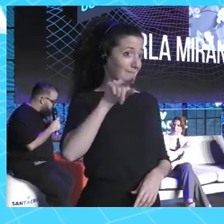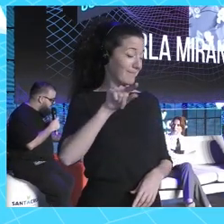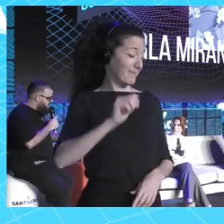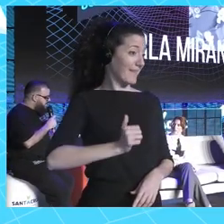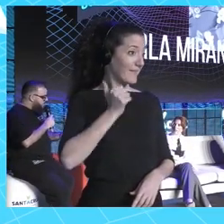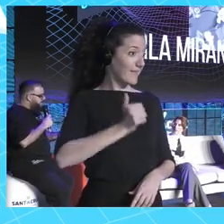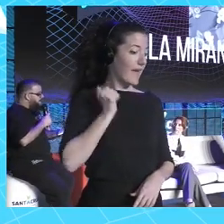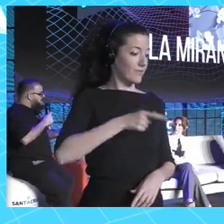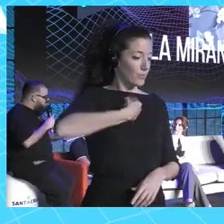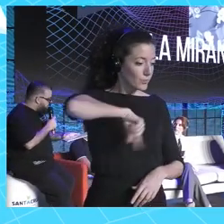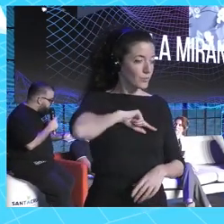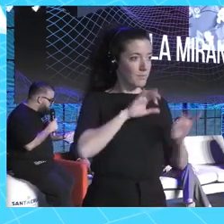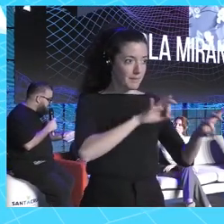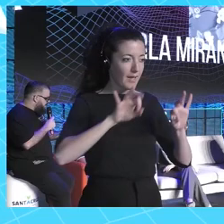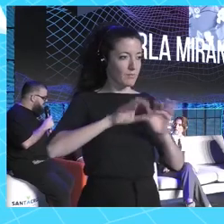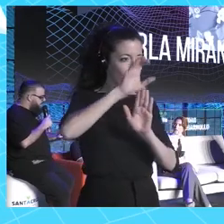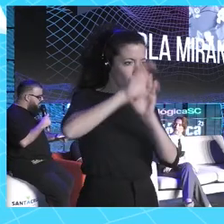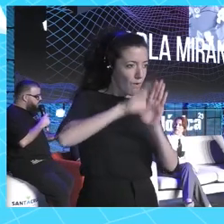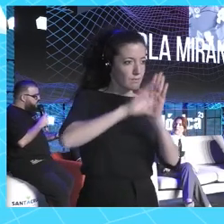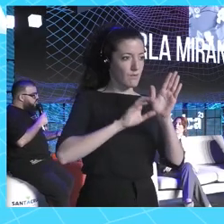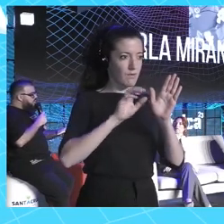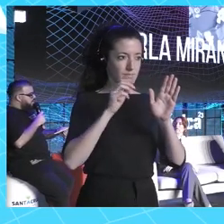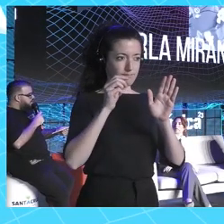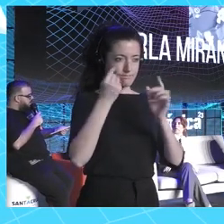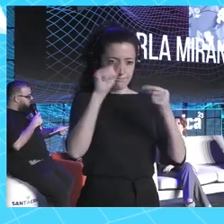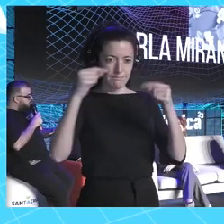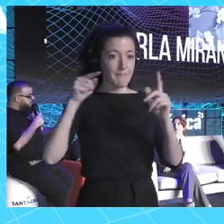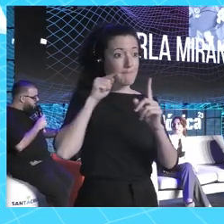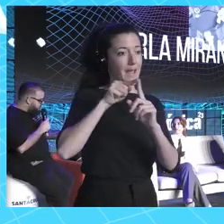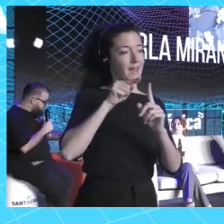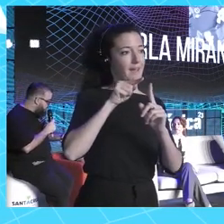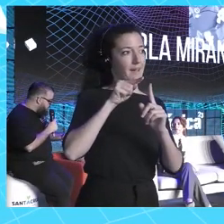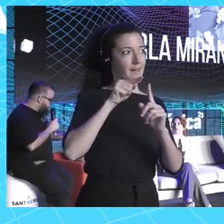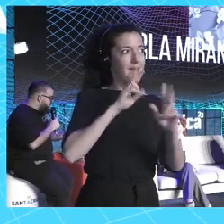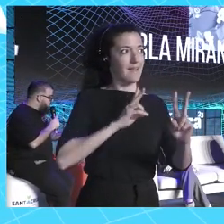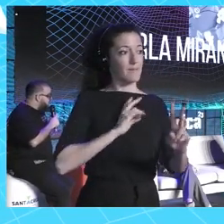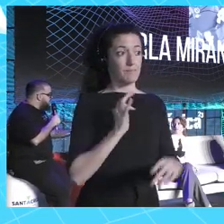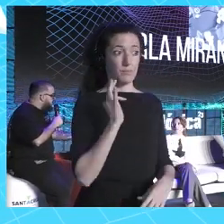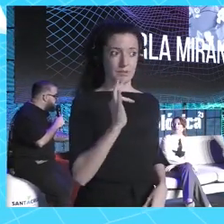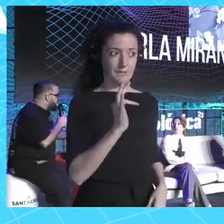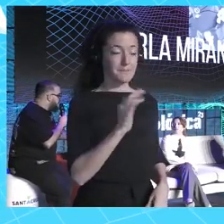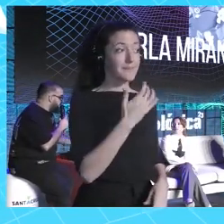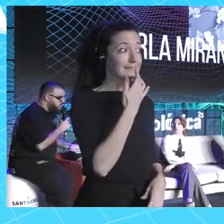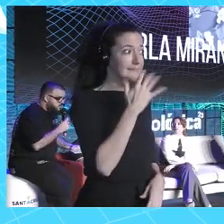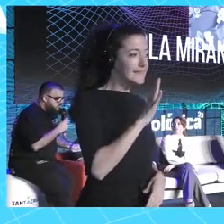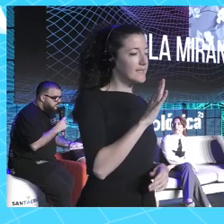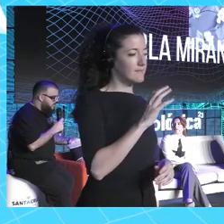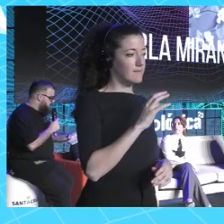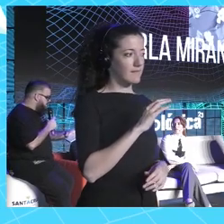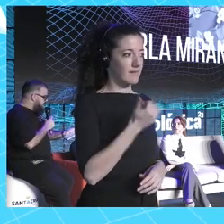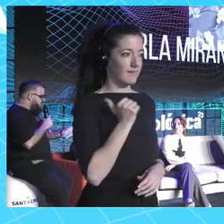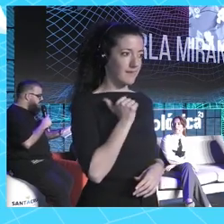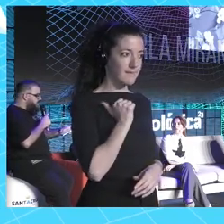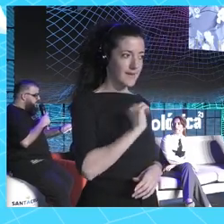objetiva si lo entrenásemos desde un punto de vista más perverso pues se podría generar una polarización